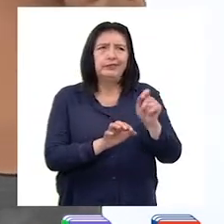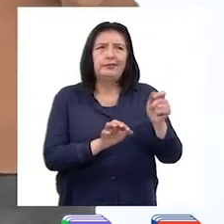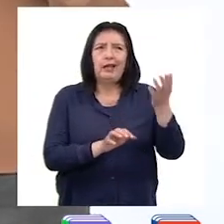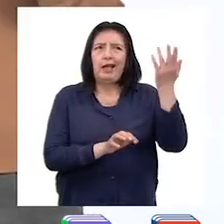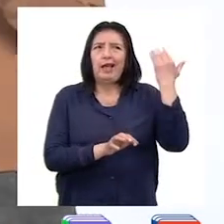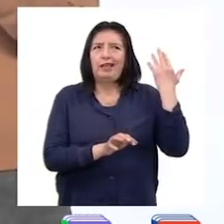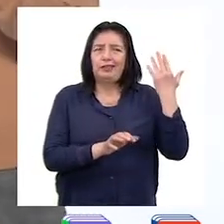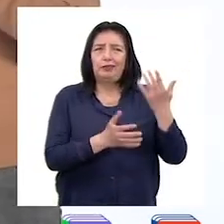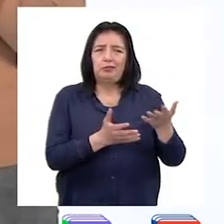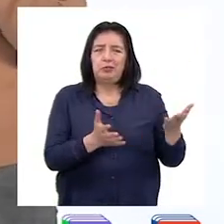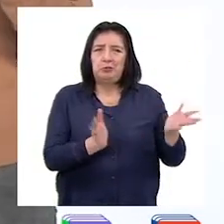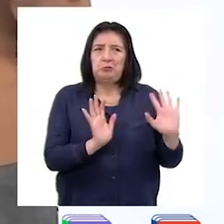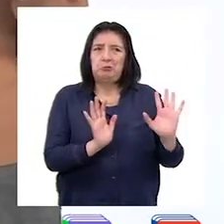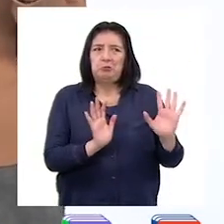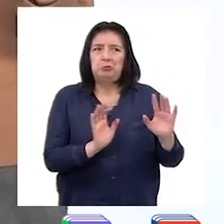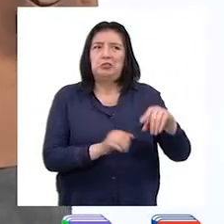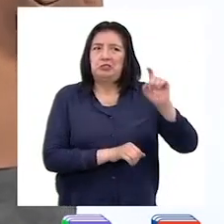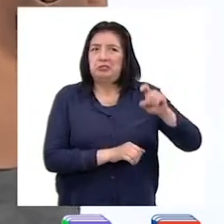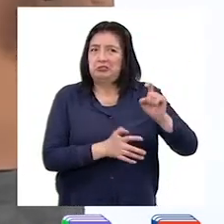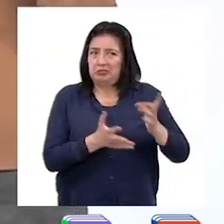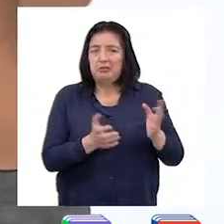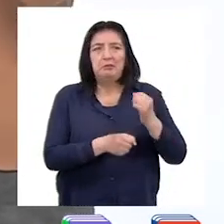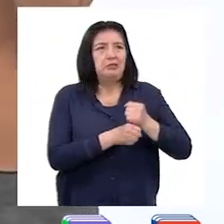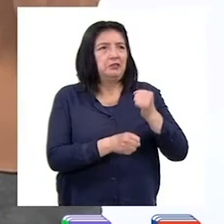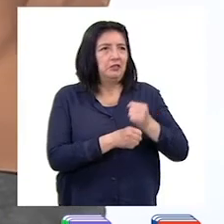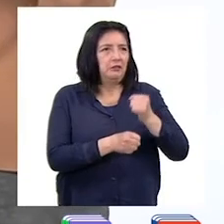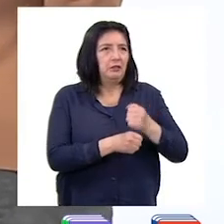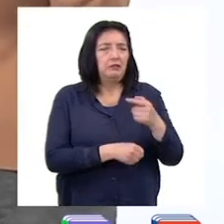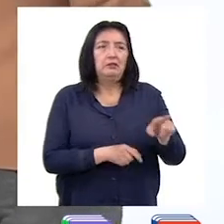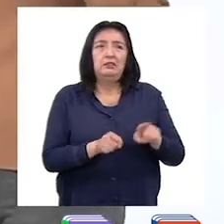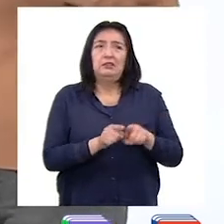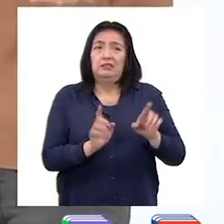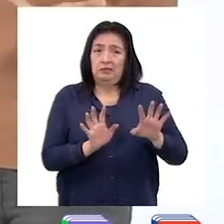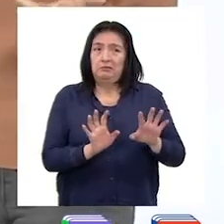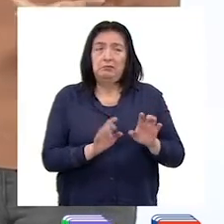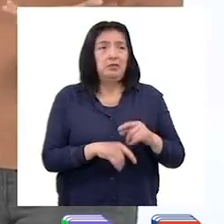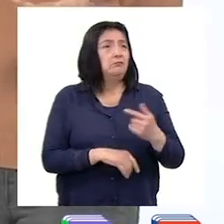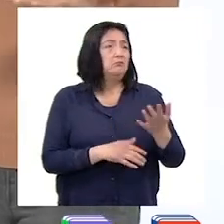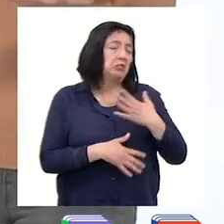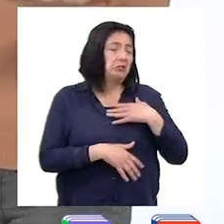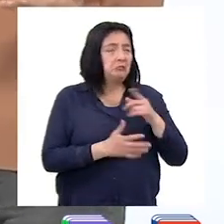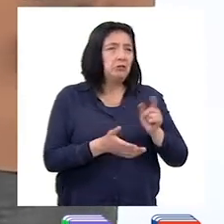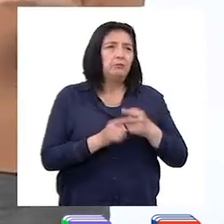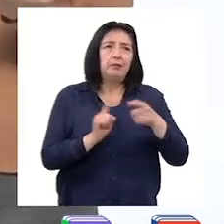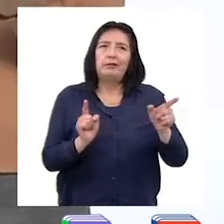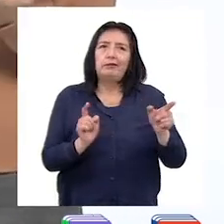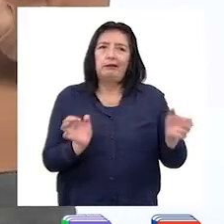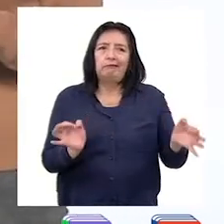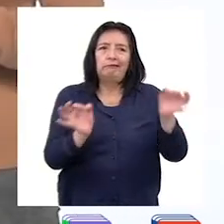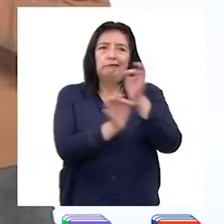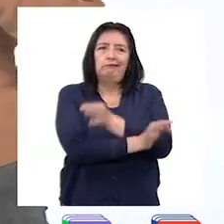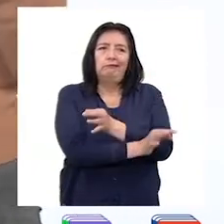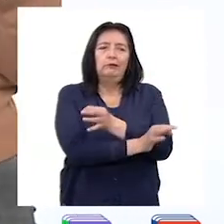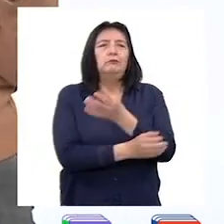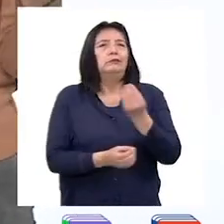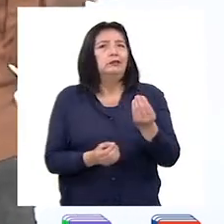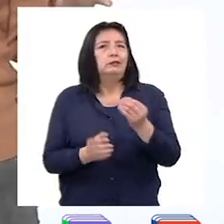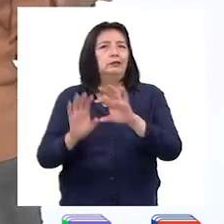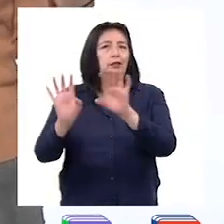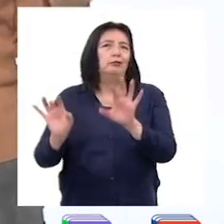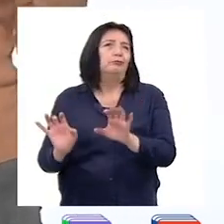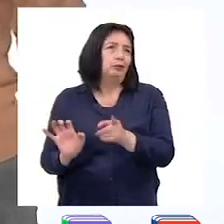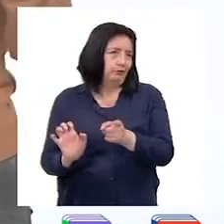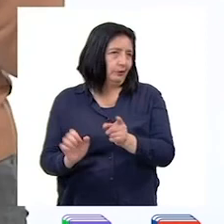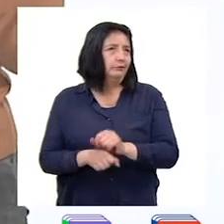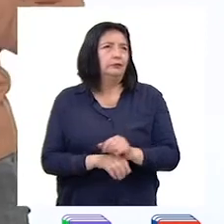que antes era un objeto casi indispensable para trabajar o incluso escribir por diversión, pero ahora ha sido reemplazada por la